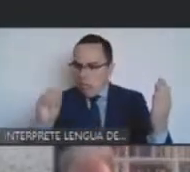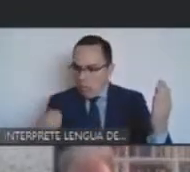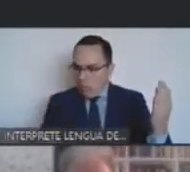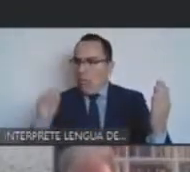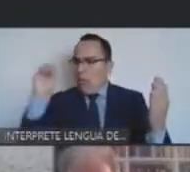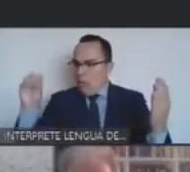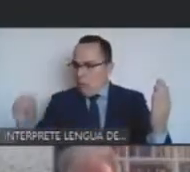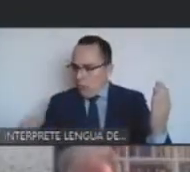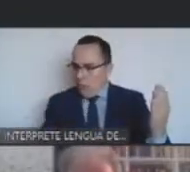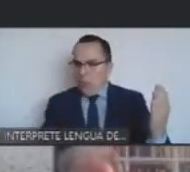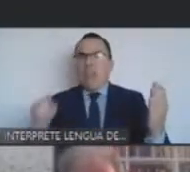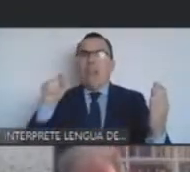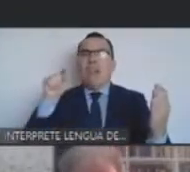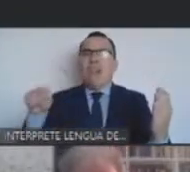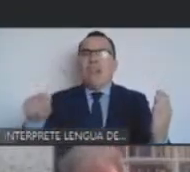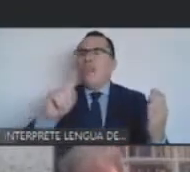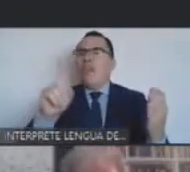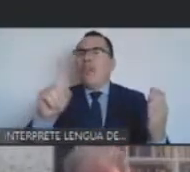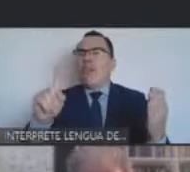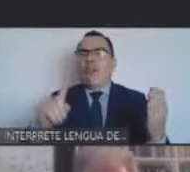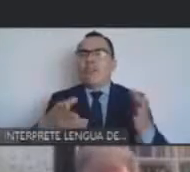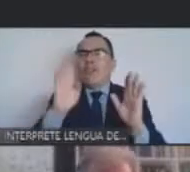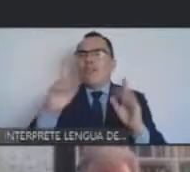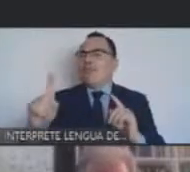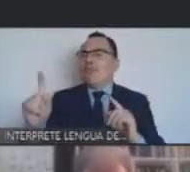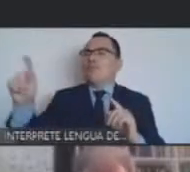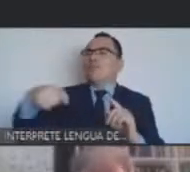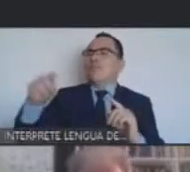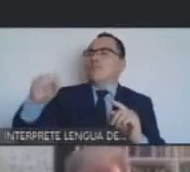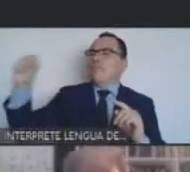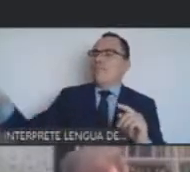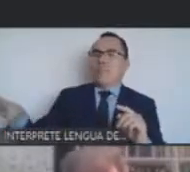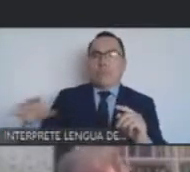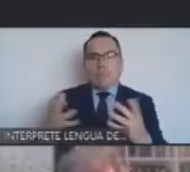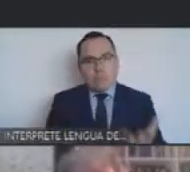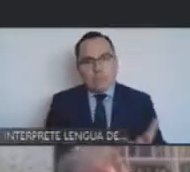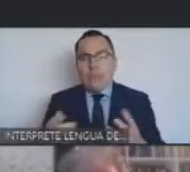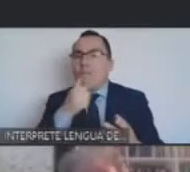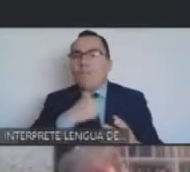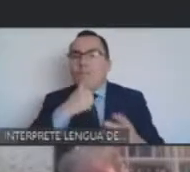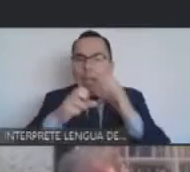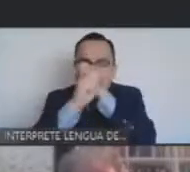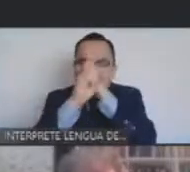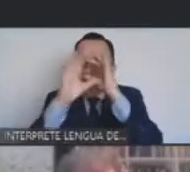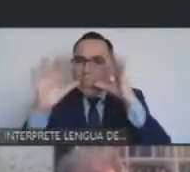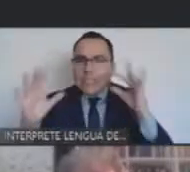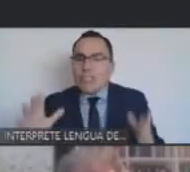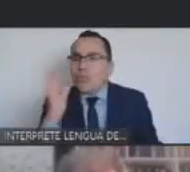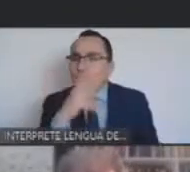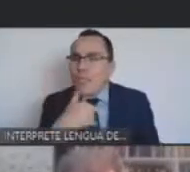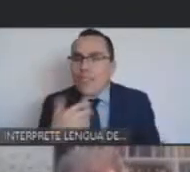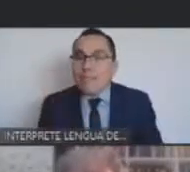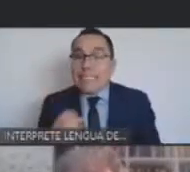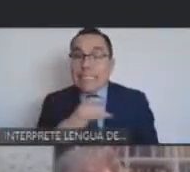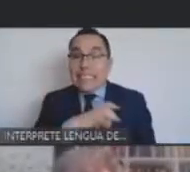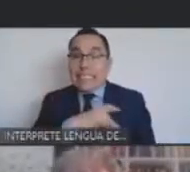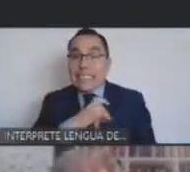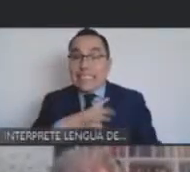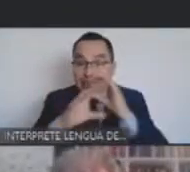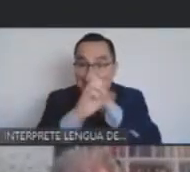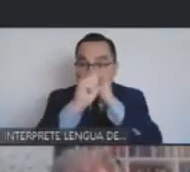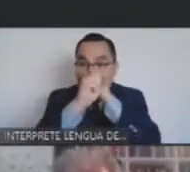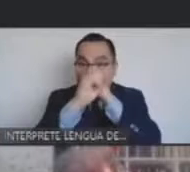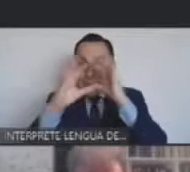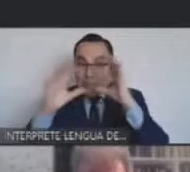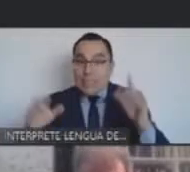padrón que le conviniera o no le conviniera a la directiva. Faltaba transparencia. Chile Transparente tenía un indicador y